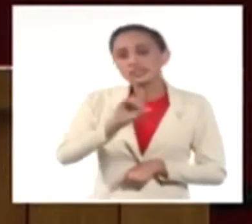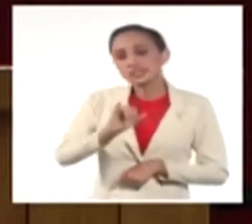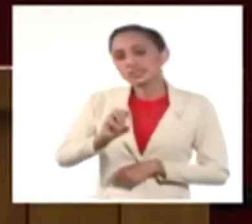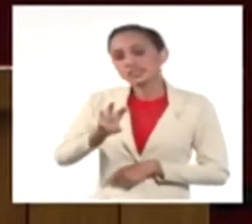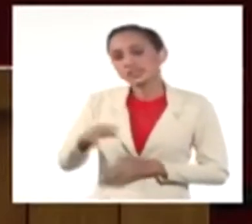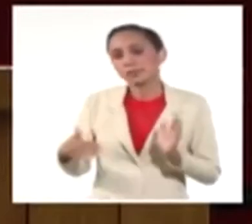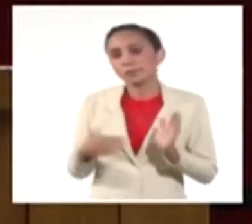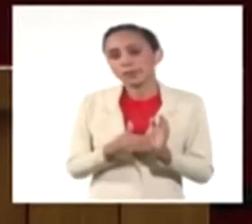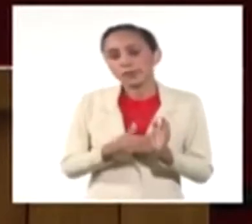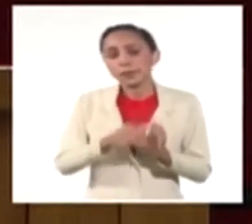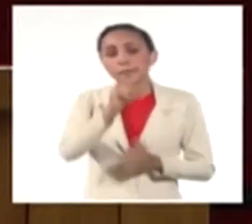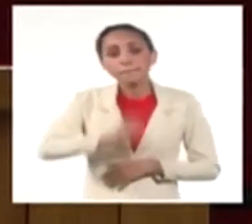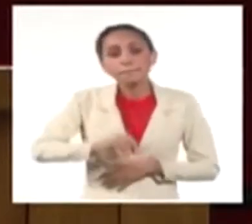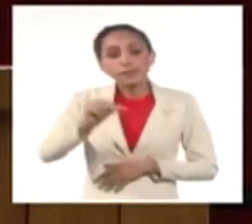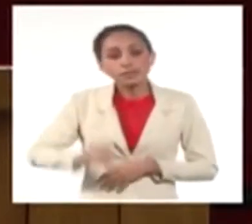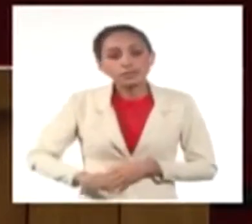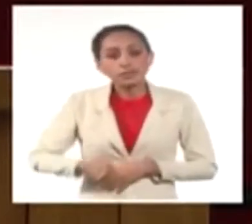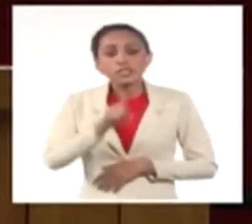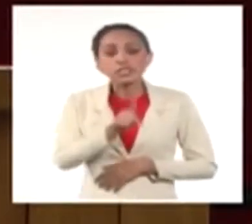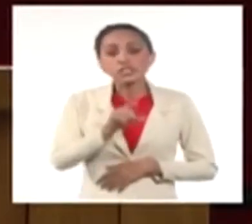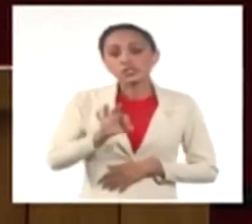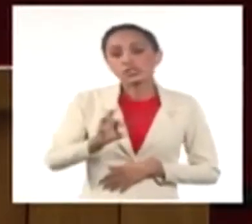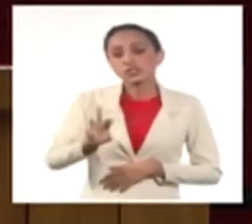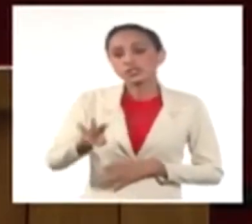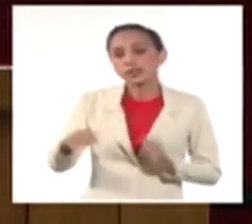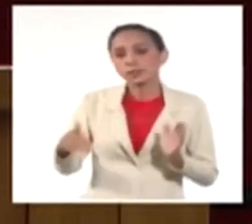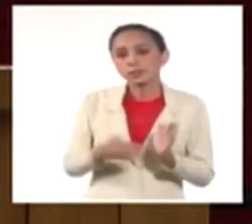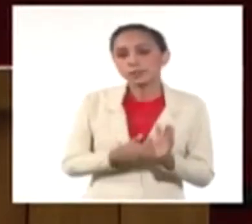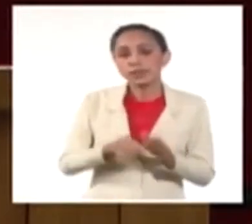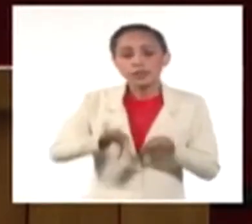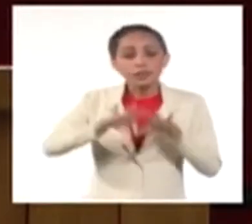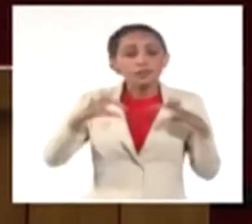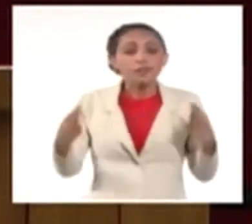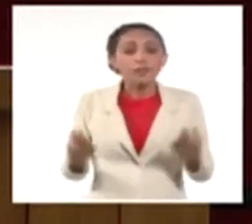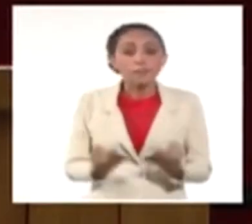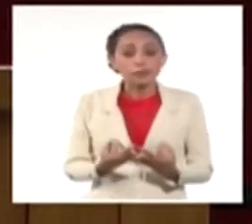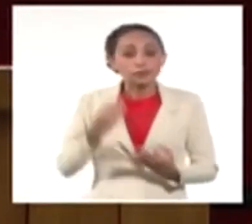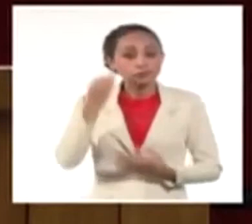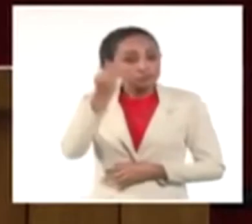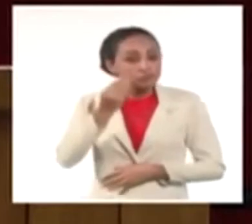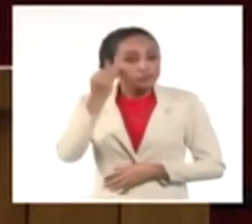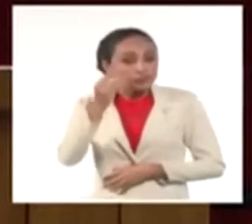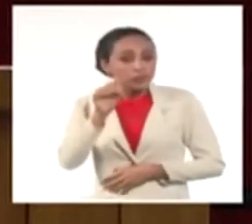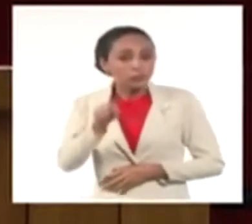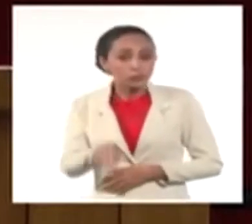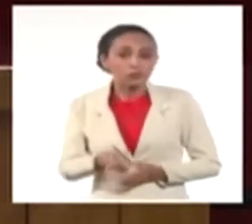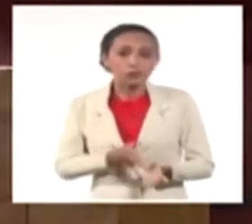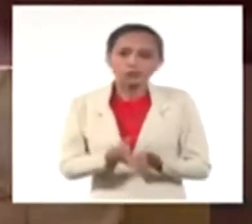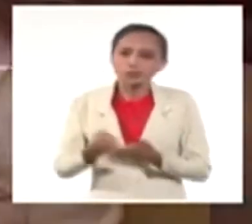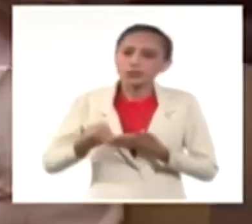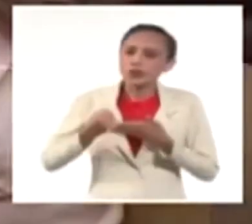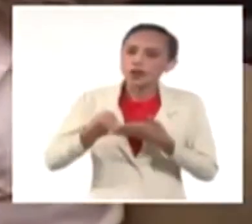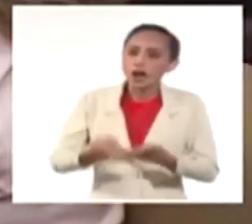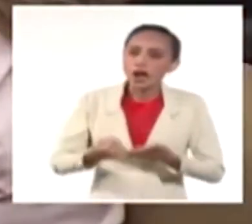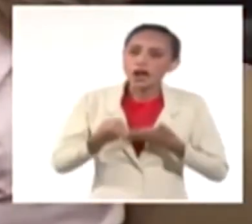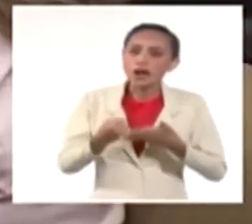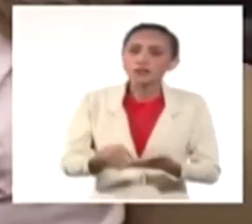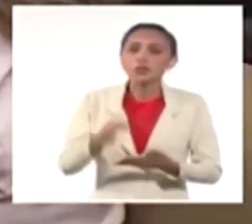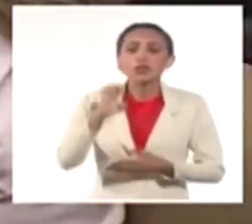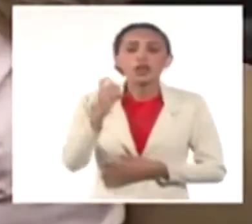363.000 personas y 183.000 núcleos, previendo la continuidad de ayuda económica